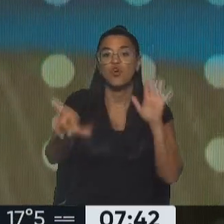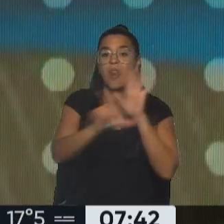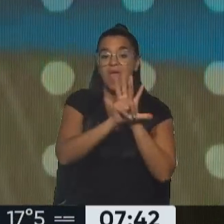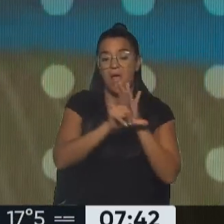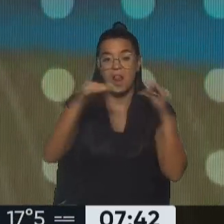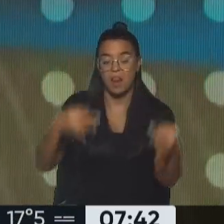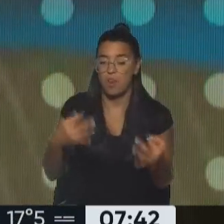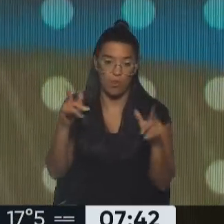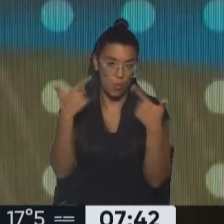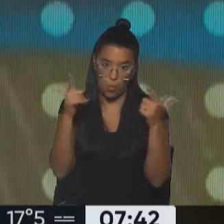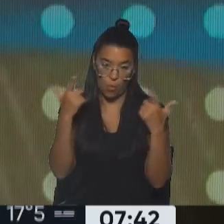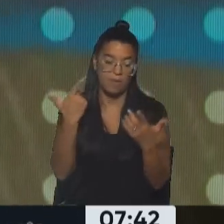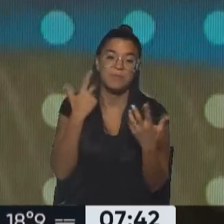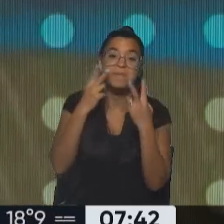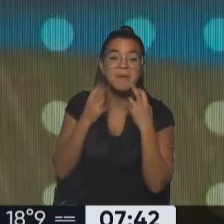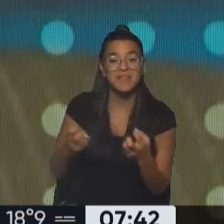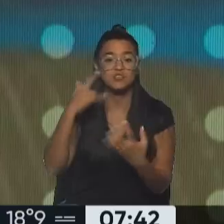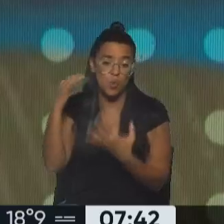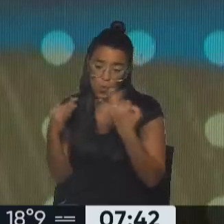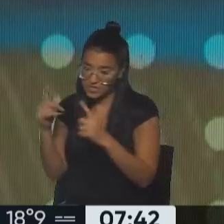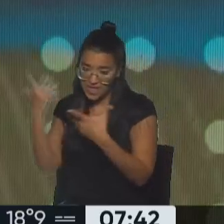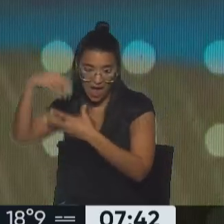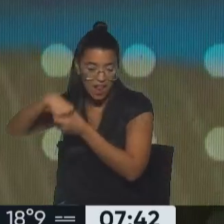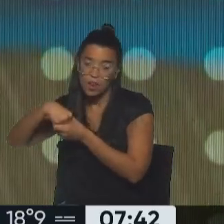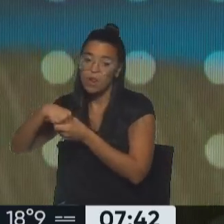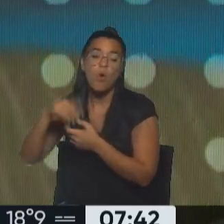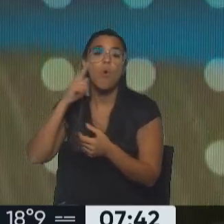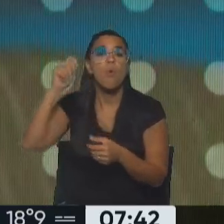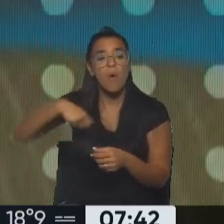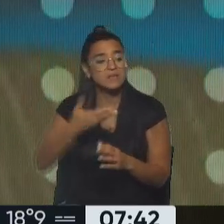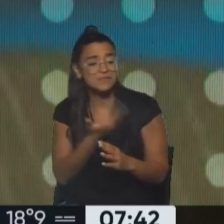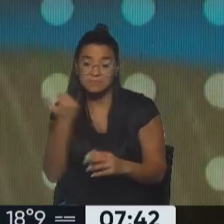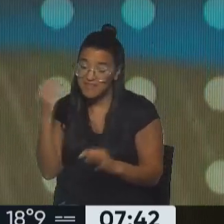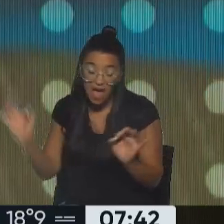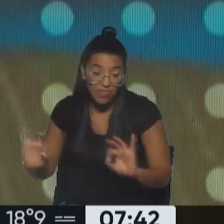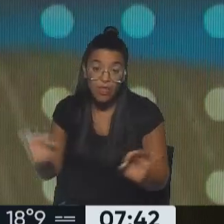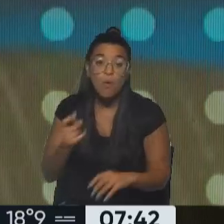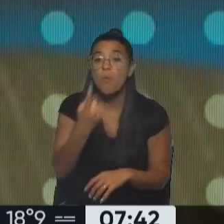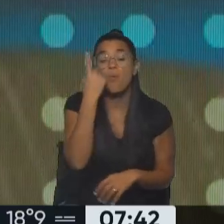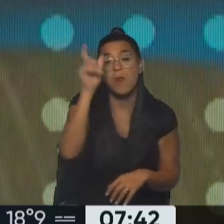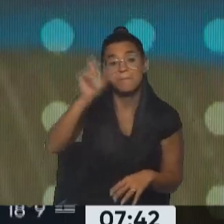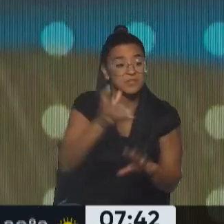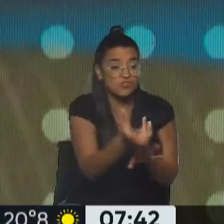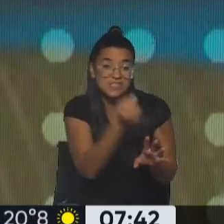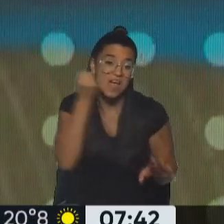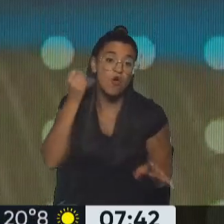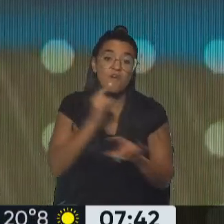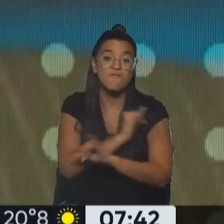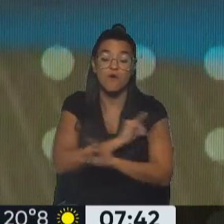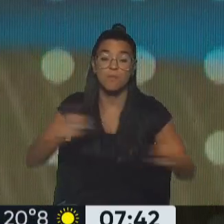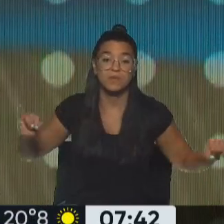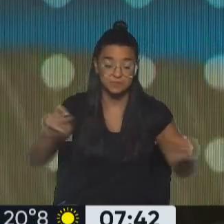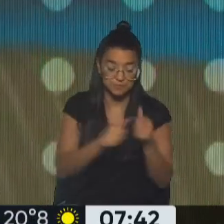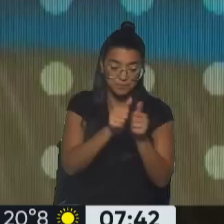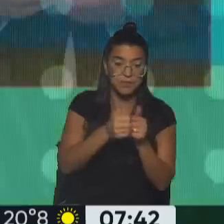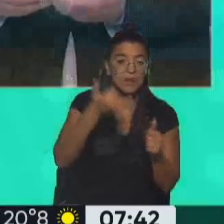está en el marco de ninguna causa judicial, no hay ningún juez que lo haya ordenado. Alguien chupó esa información, en principio del